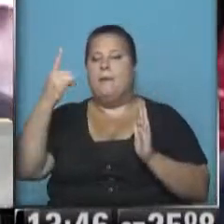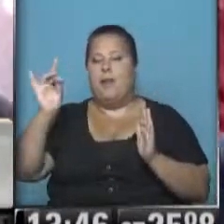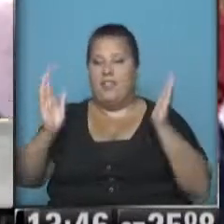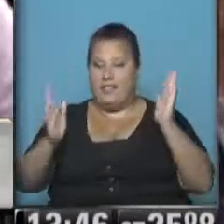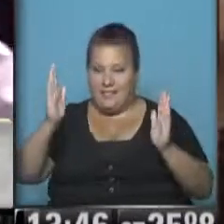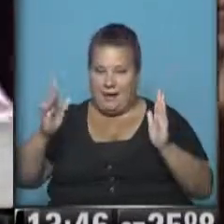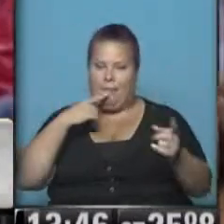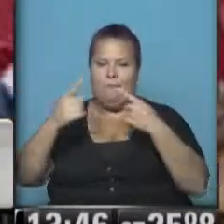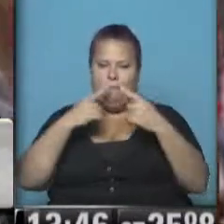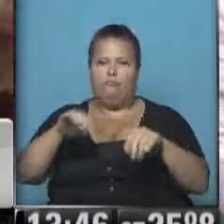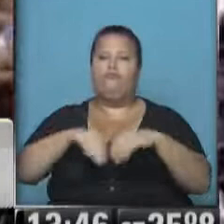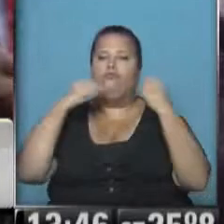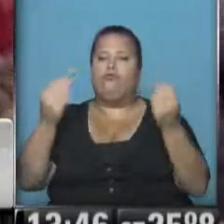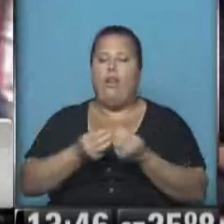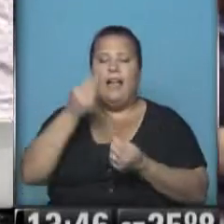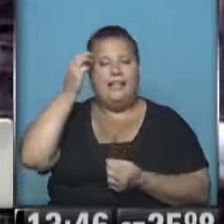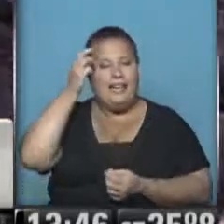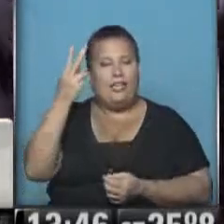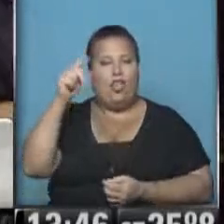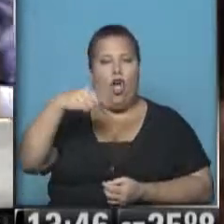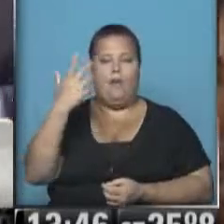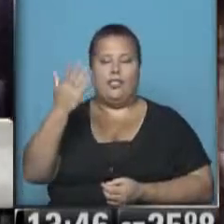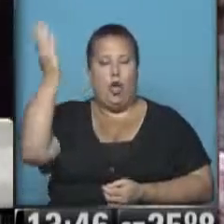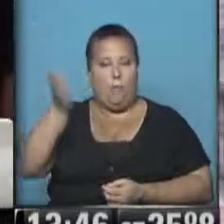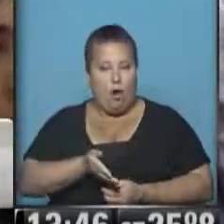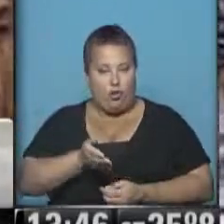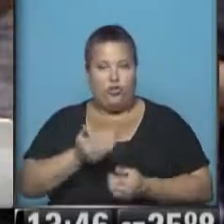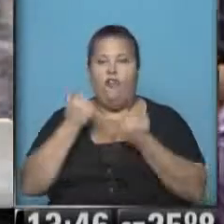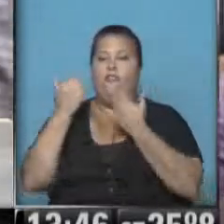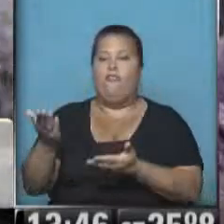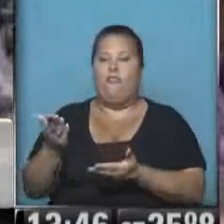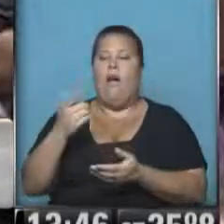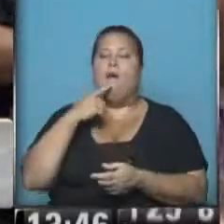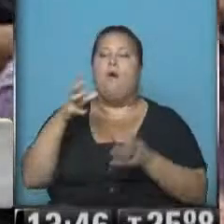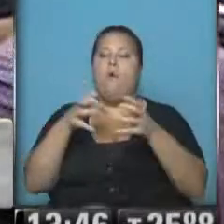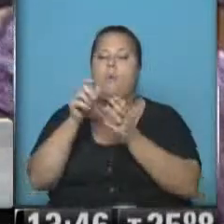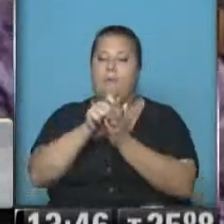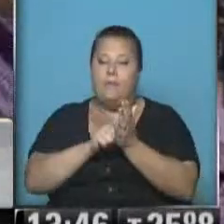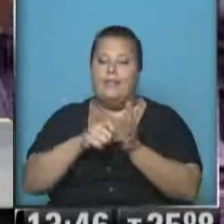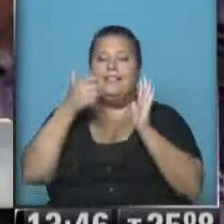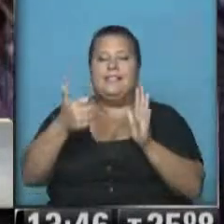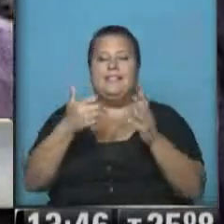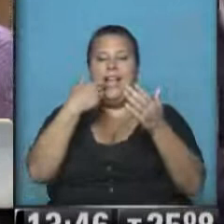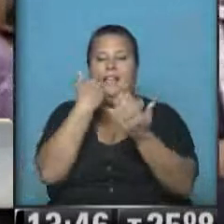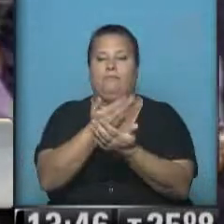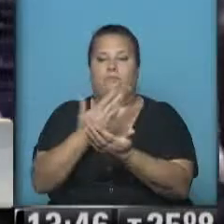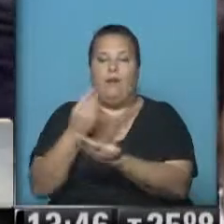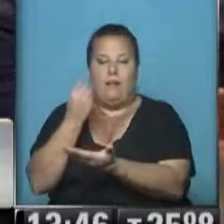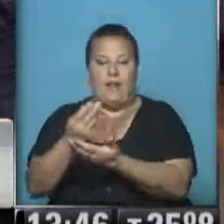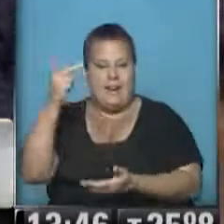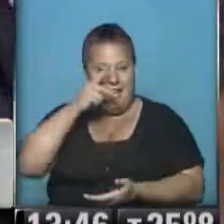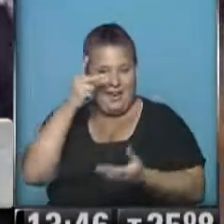diciembre arrojando un 32 5% para la medición conjunta de los seis postulantes del kirchnerismo